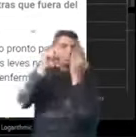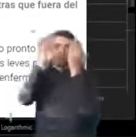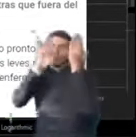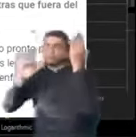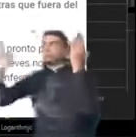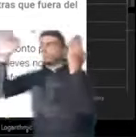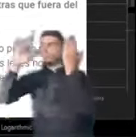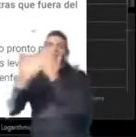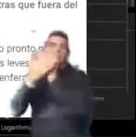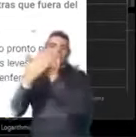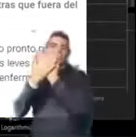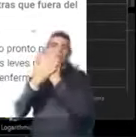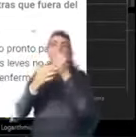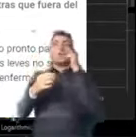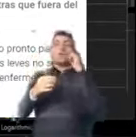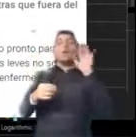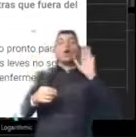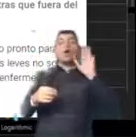extremadamente